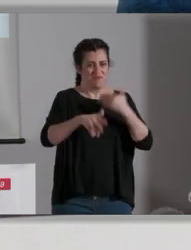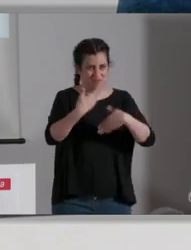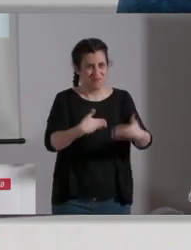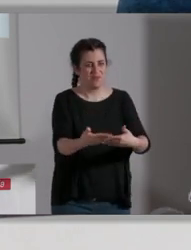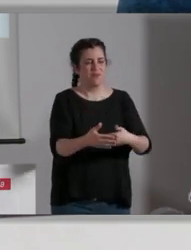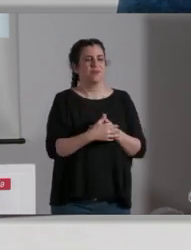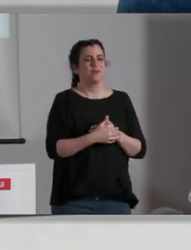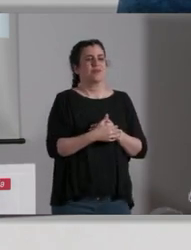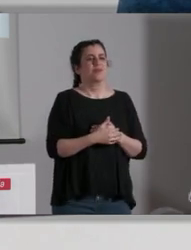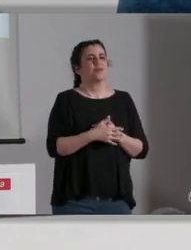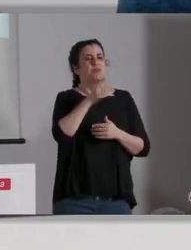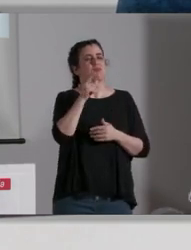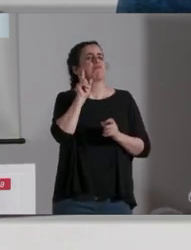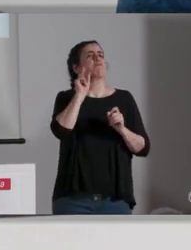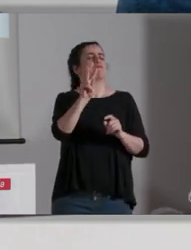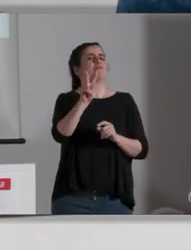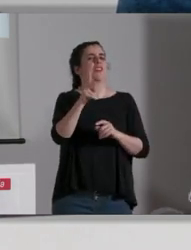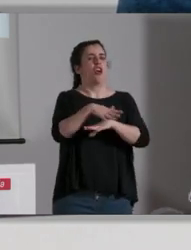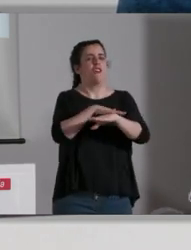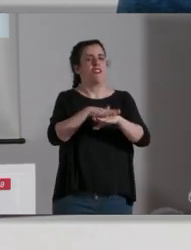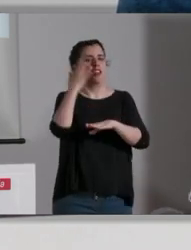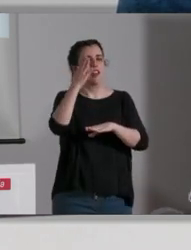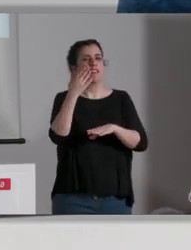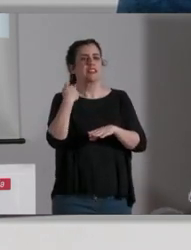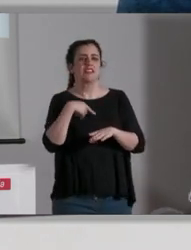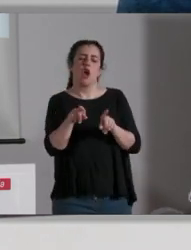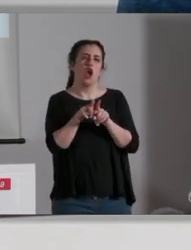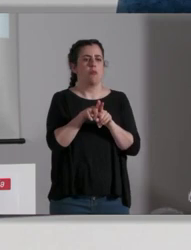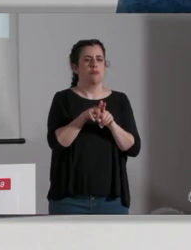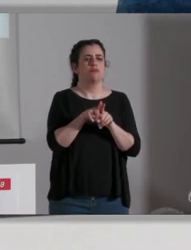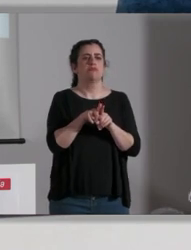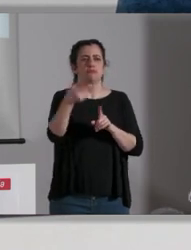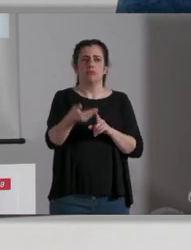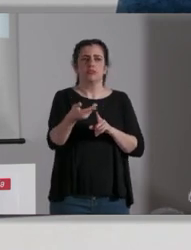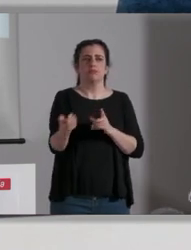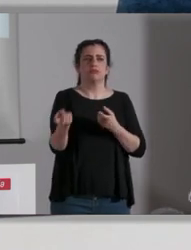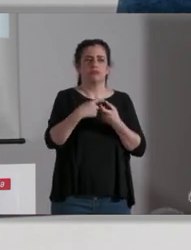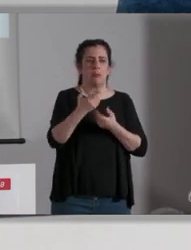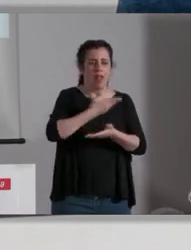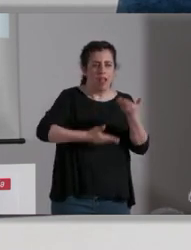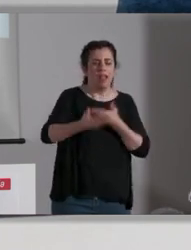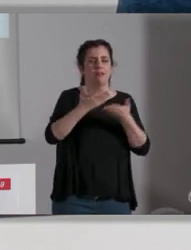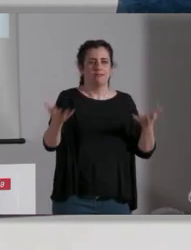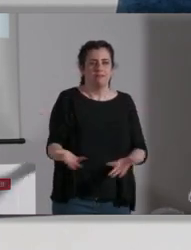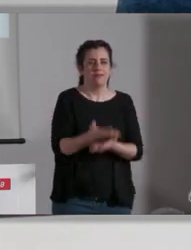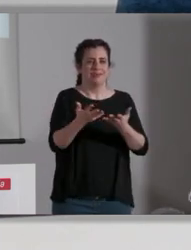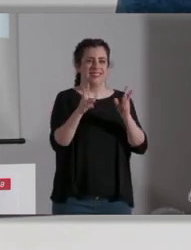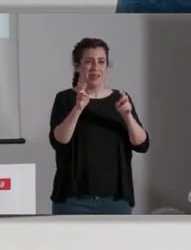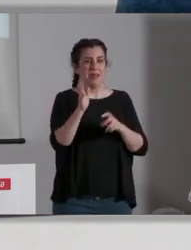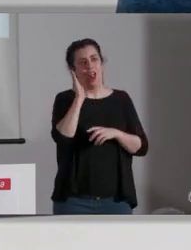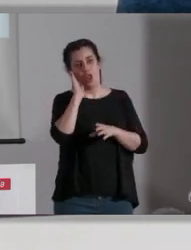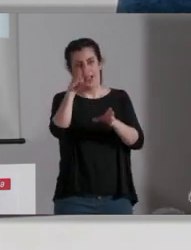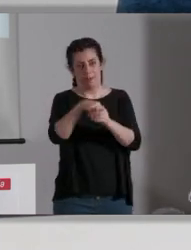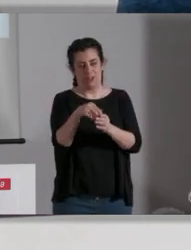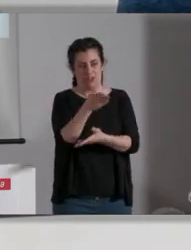que el Gobierno de Navarra quiere ser agente clave en este nuevo impulso para los alojamientos colaborativos y la verdad que eso nos